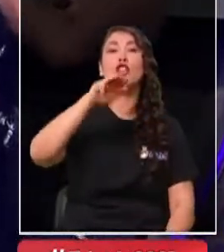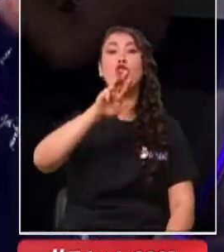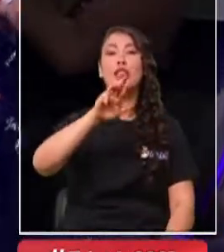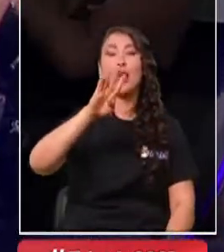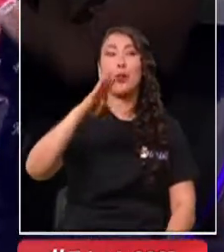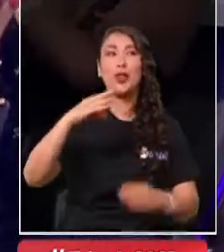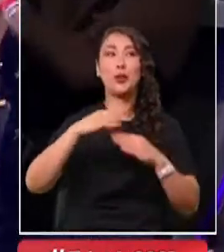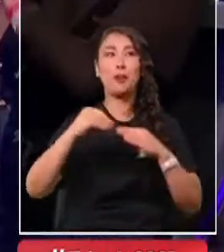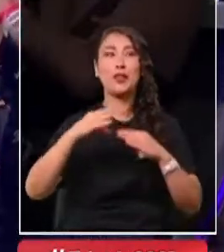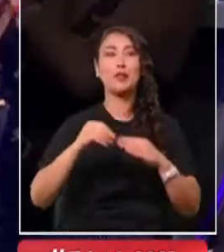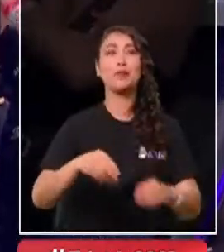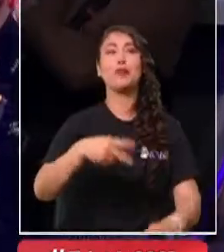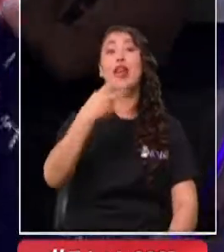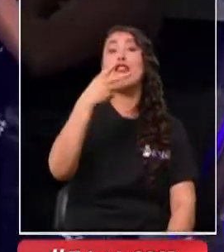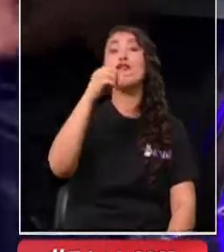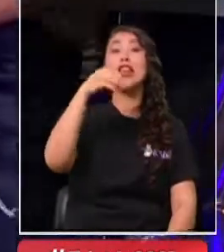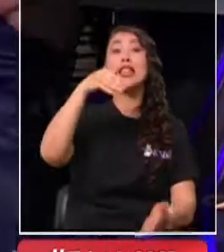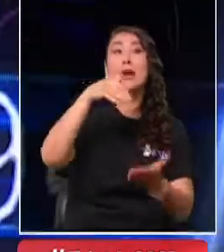20.146.355.894.